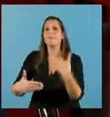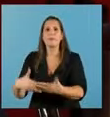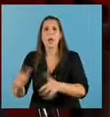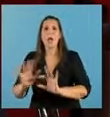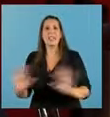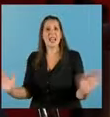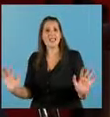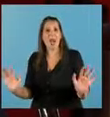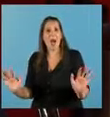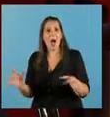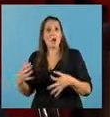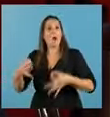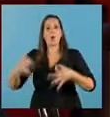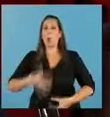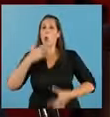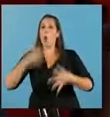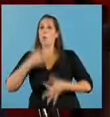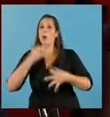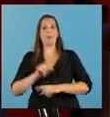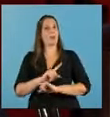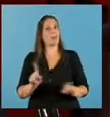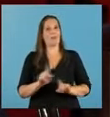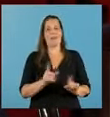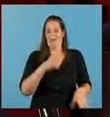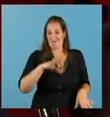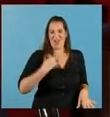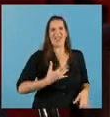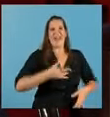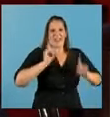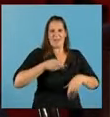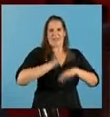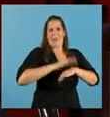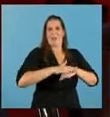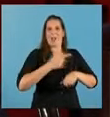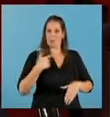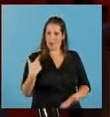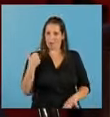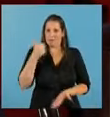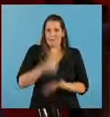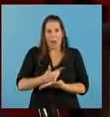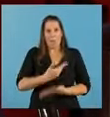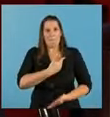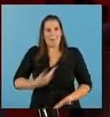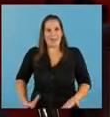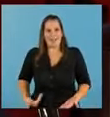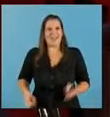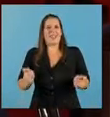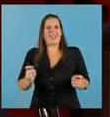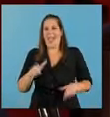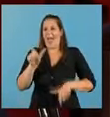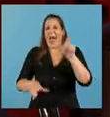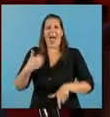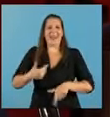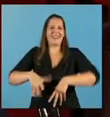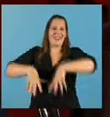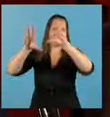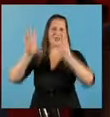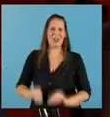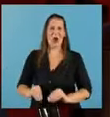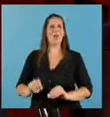vida. Acepté el desafío inmenso de ser presidente de todos los argentinos, porque estoy convencido del